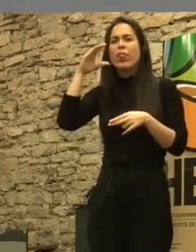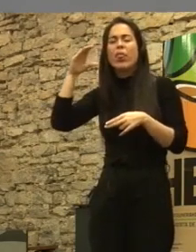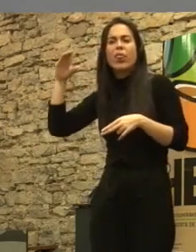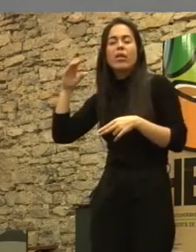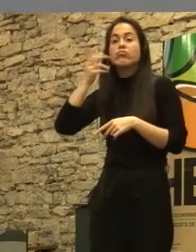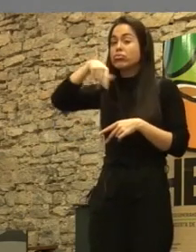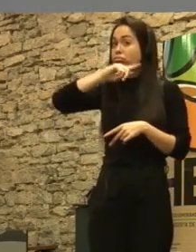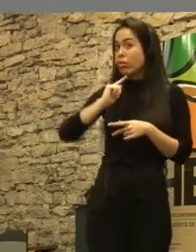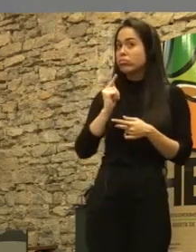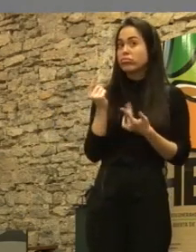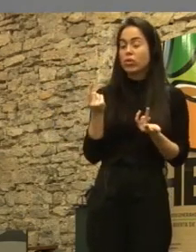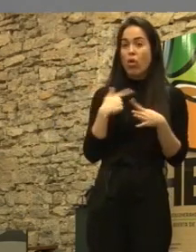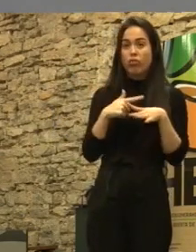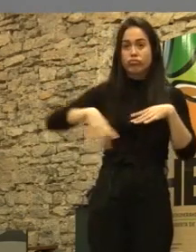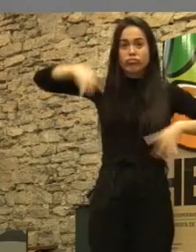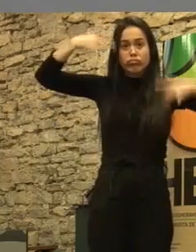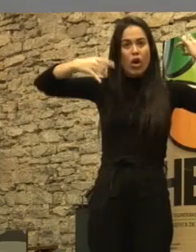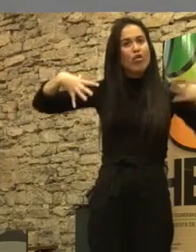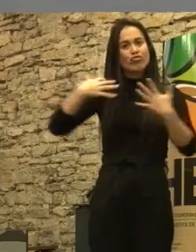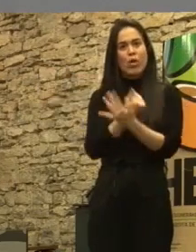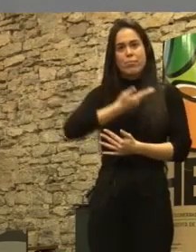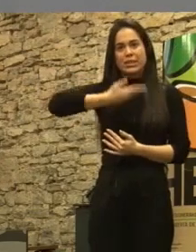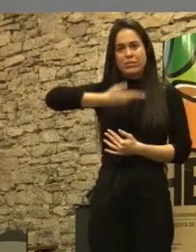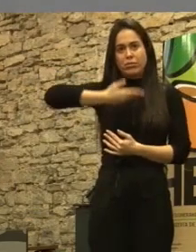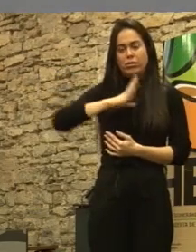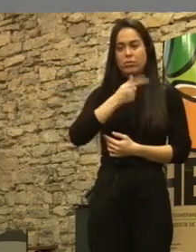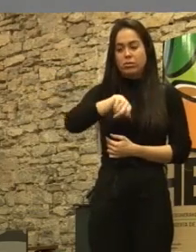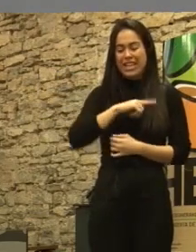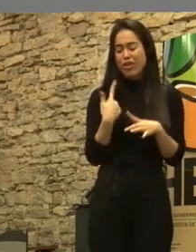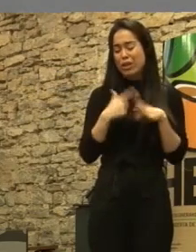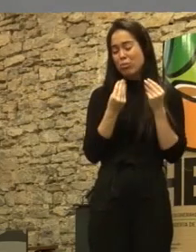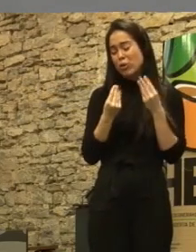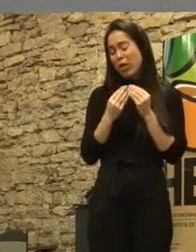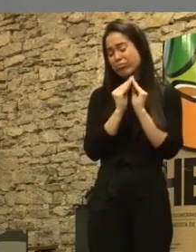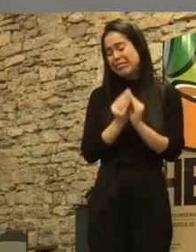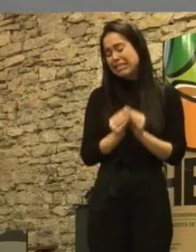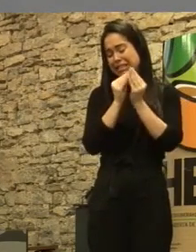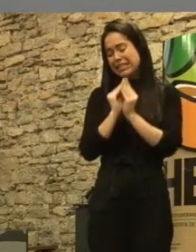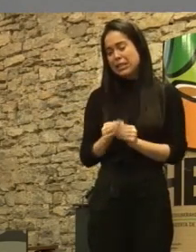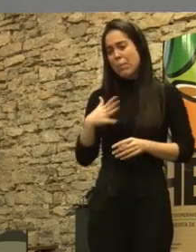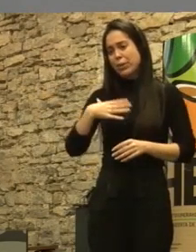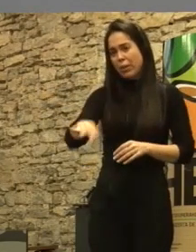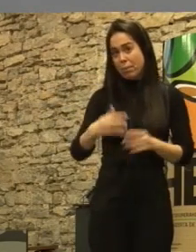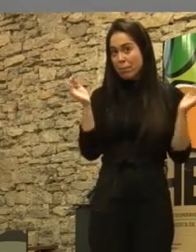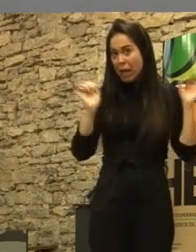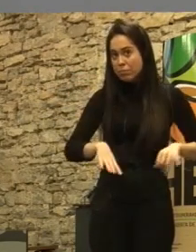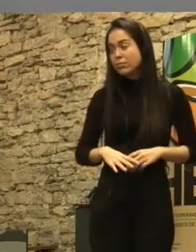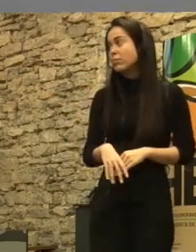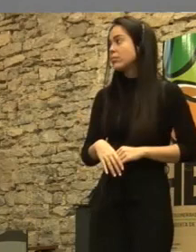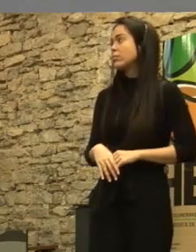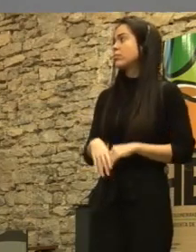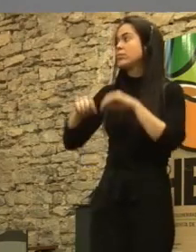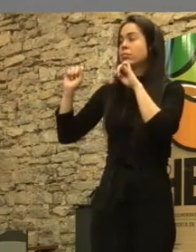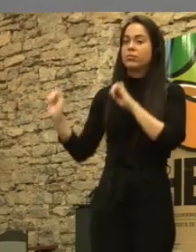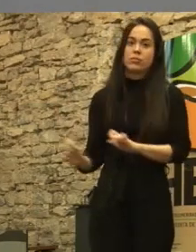Todo es importante. O sea, todo es importante. Y se pone a hacer un montón de cosas. ¿Vale? Bueno, una vez